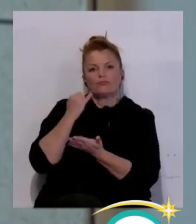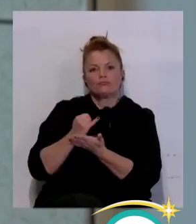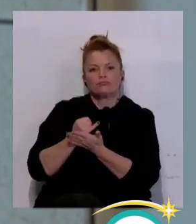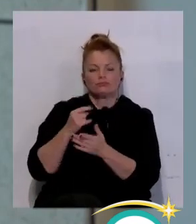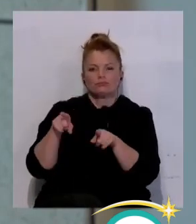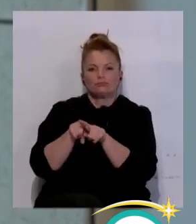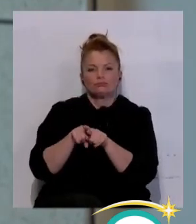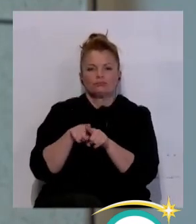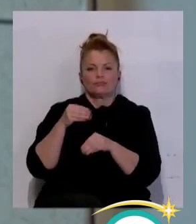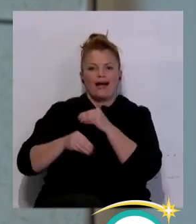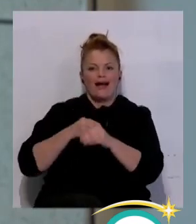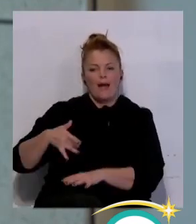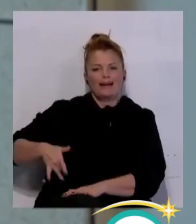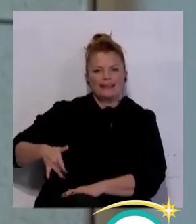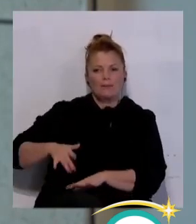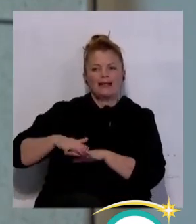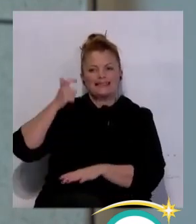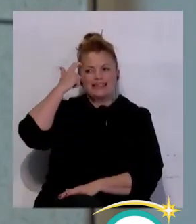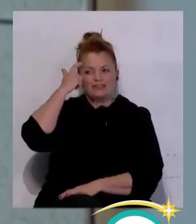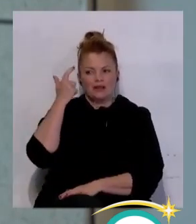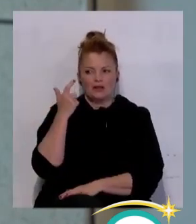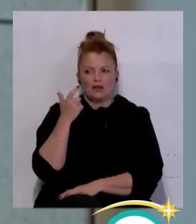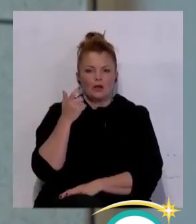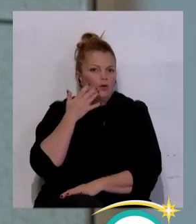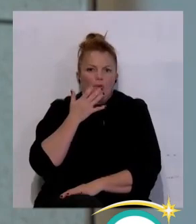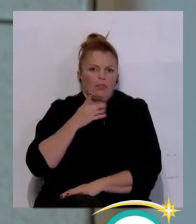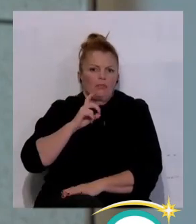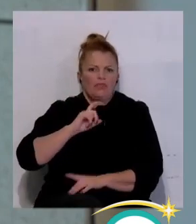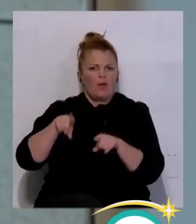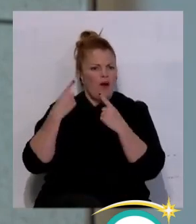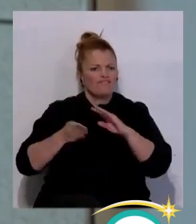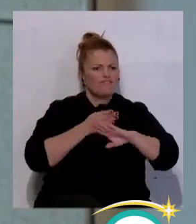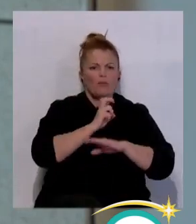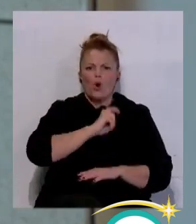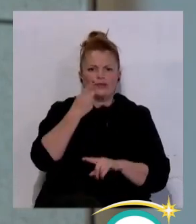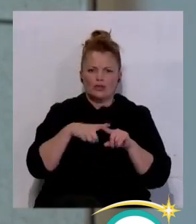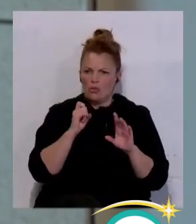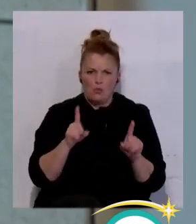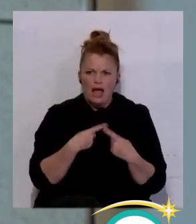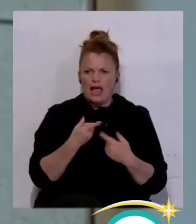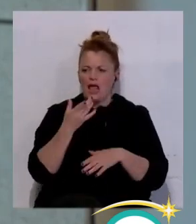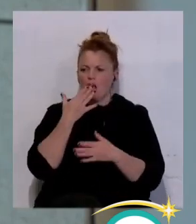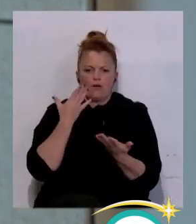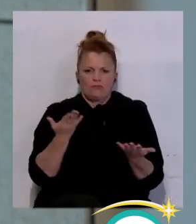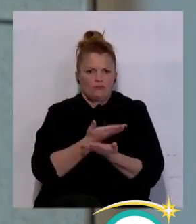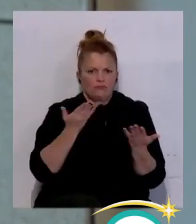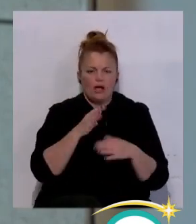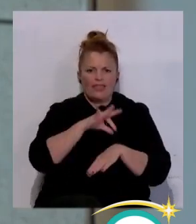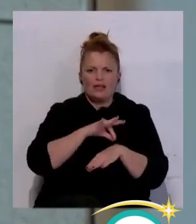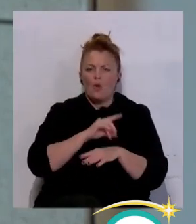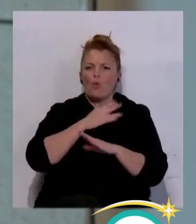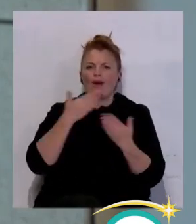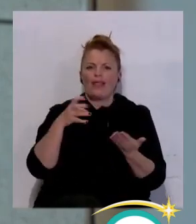determinación de hepatitis para conocer, independientemente de que vaya por otra cosa al médico, al sistema sanitario o cualquier